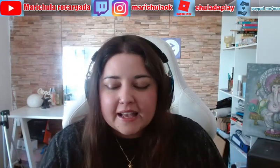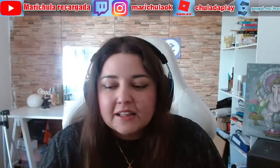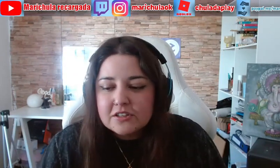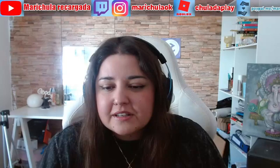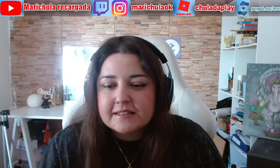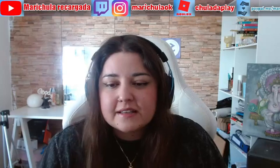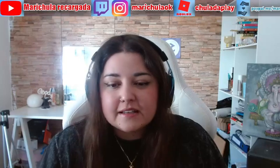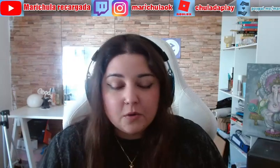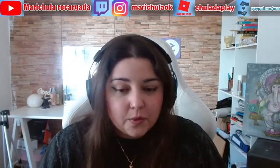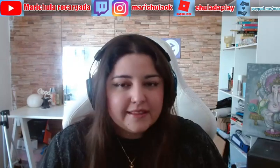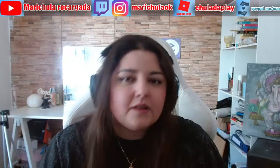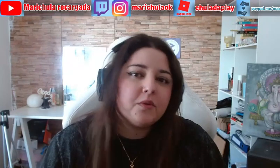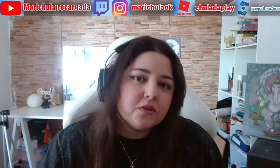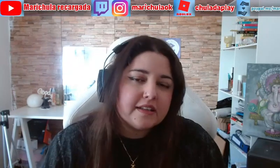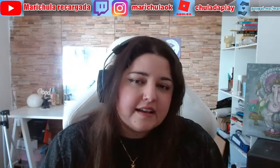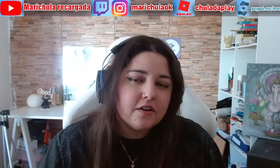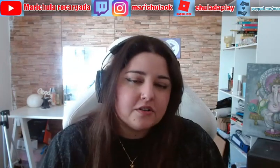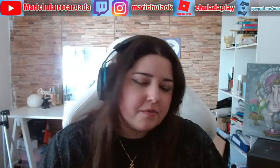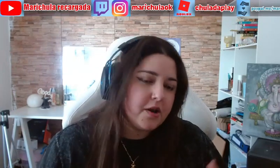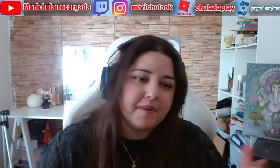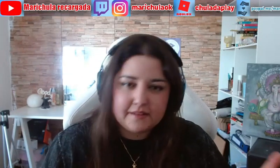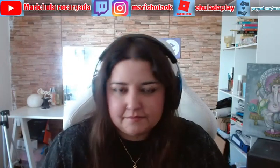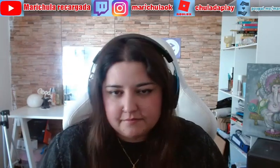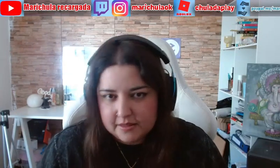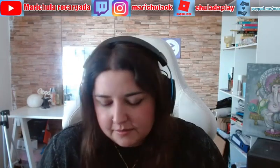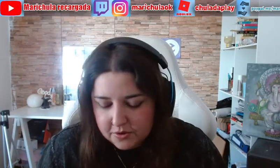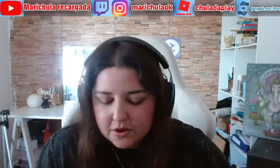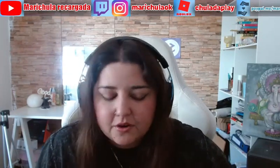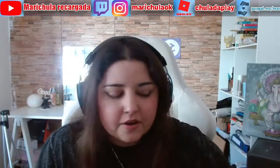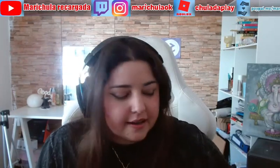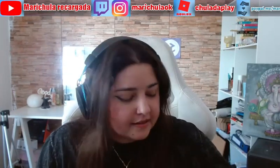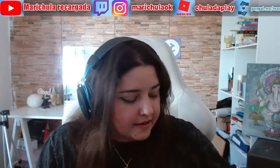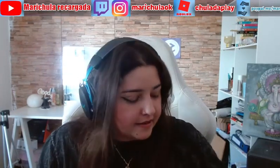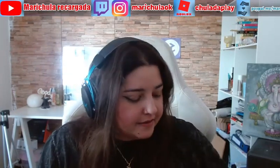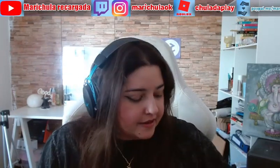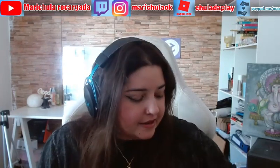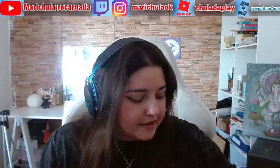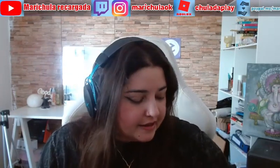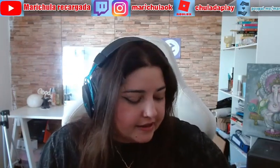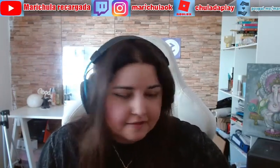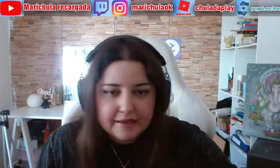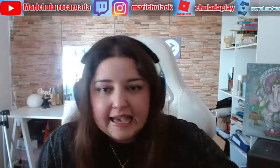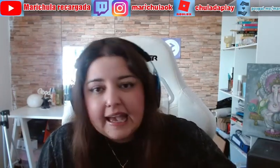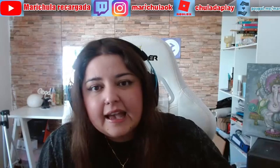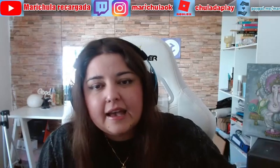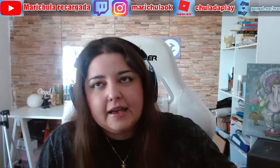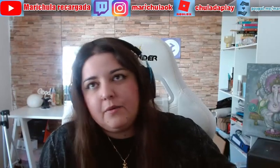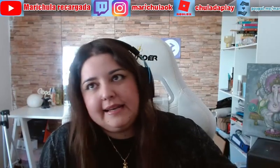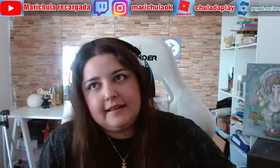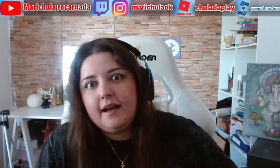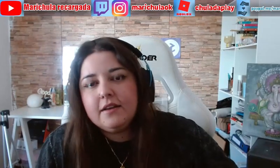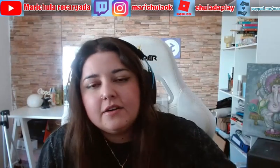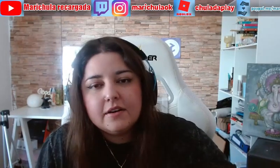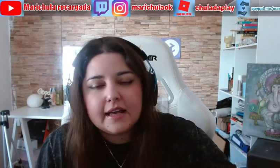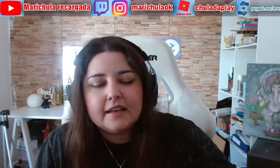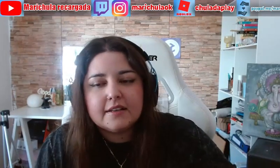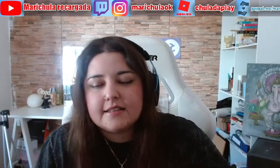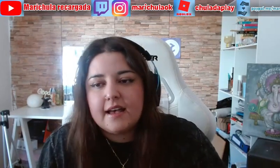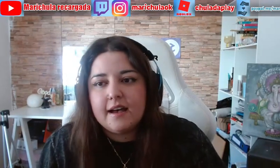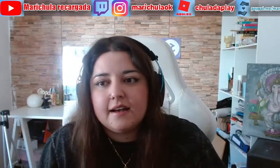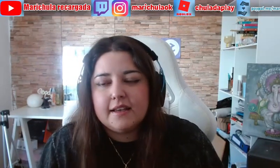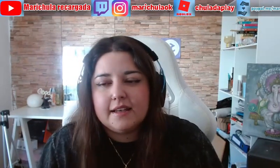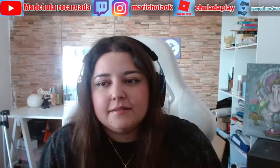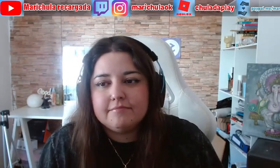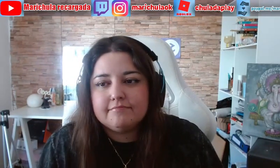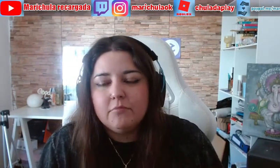Entonces, Uruguay tiene un montón de esas cosas. Bueno, matrimonio gay, igualitario, gay, o